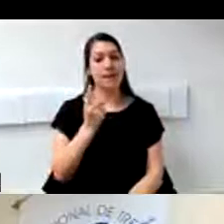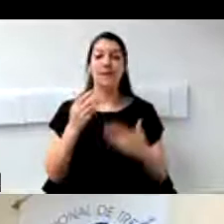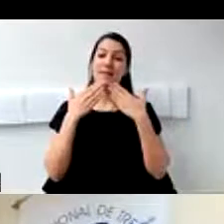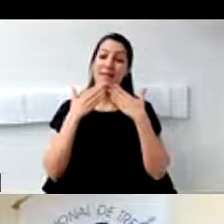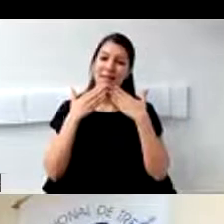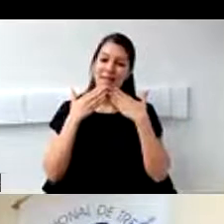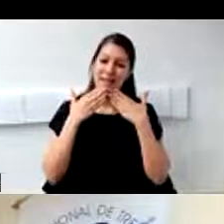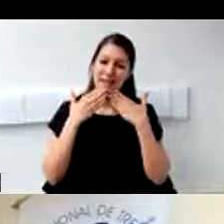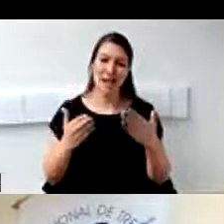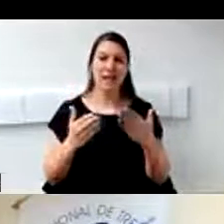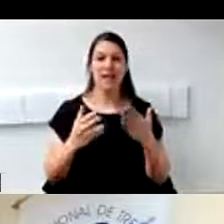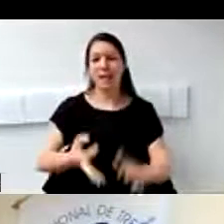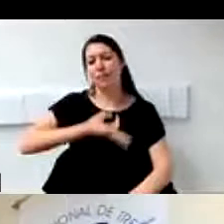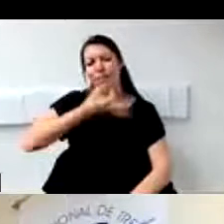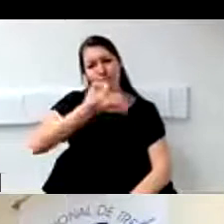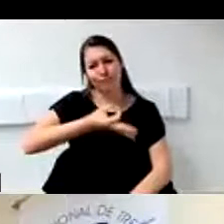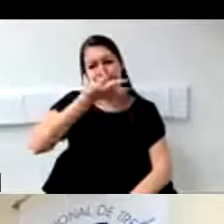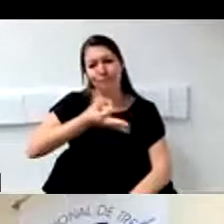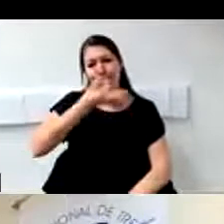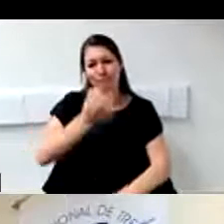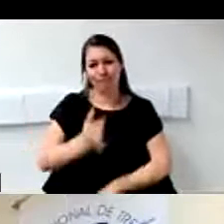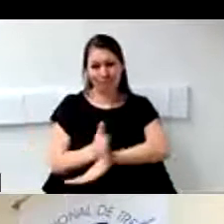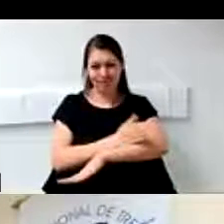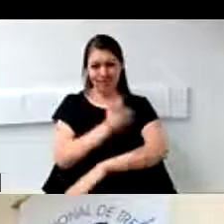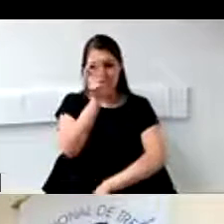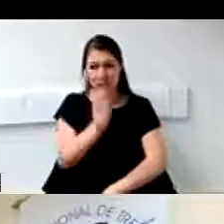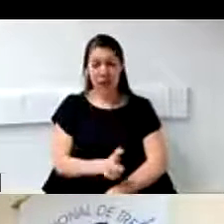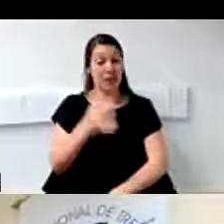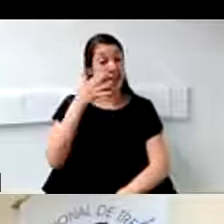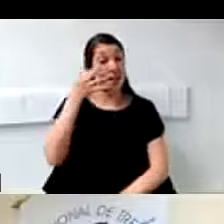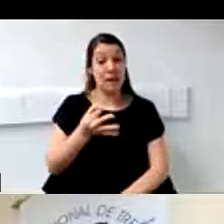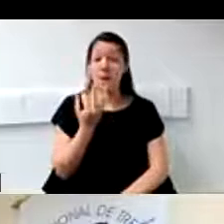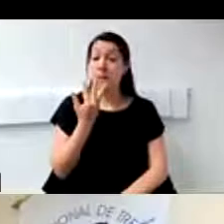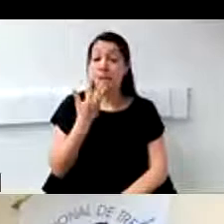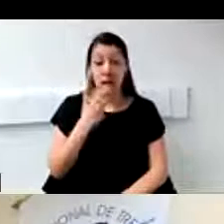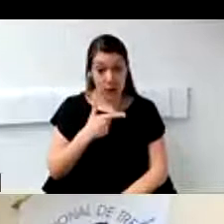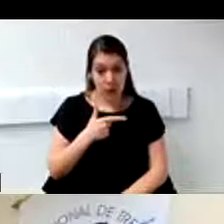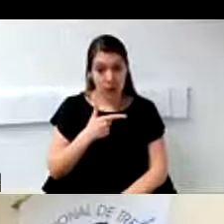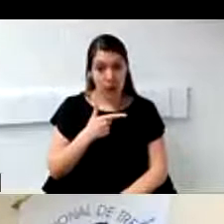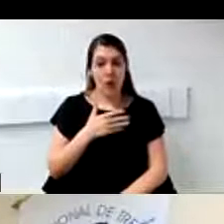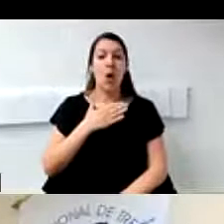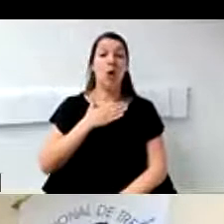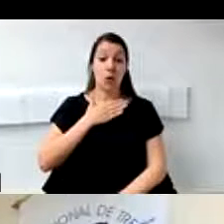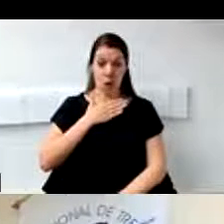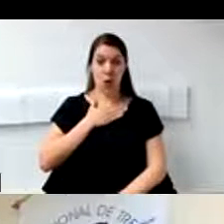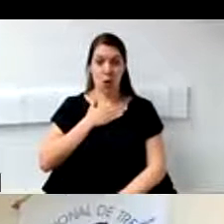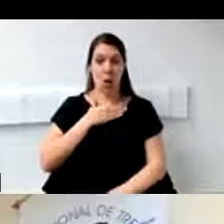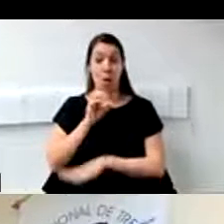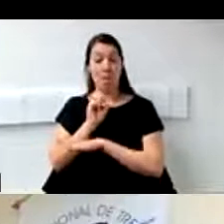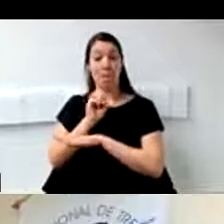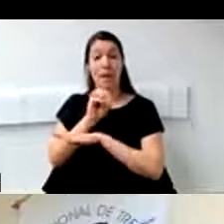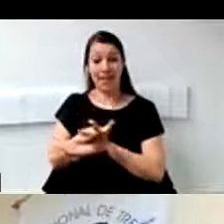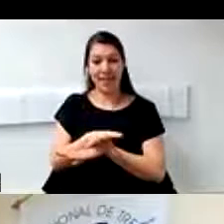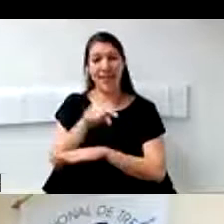la excelente exposición de Juan Meré. La verdad que me encantó. Yo fui una de las que envió la tarea hoy